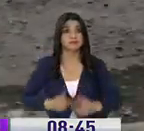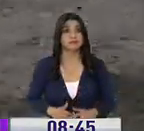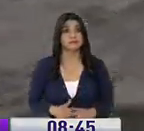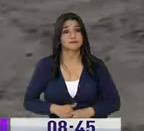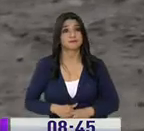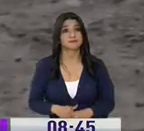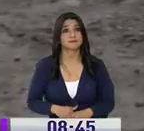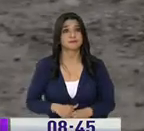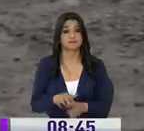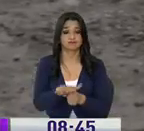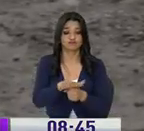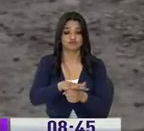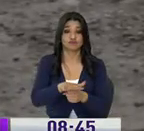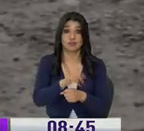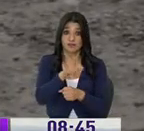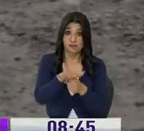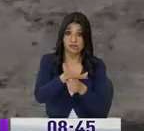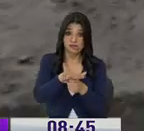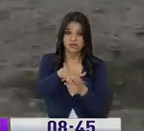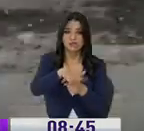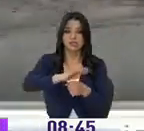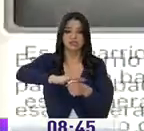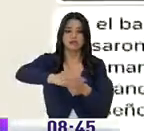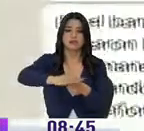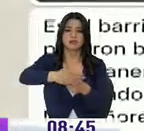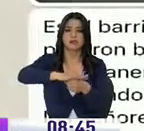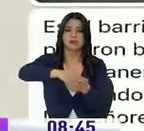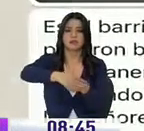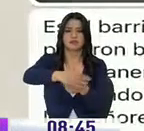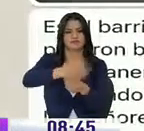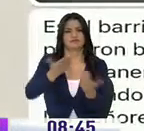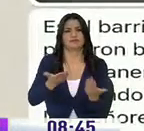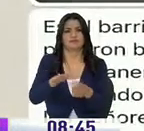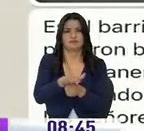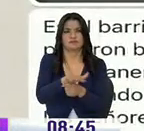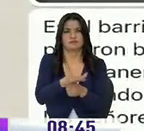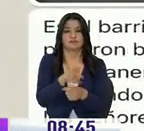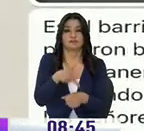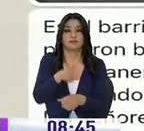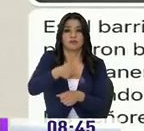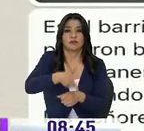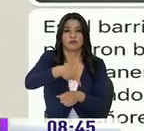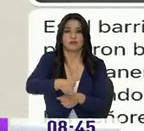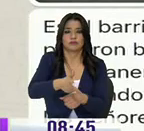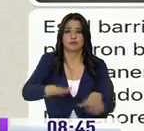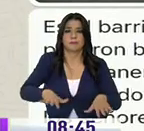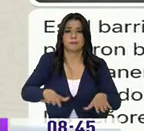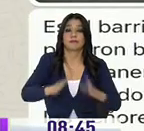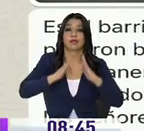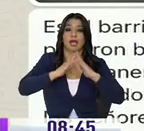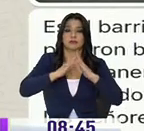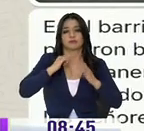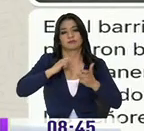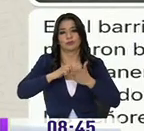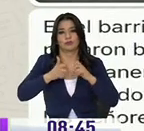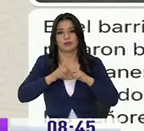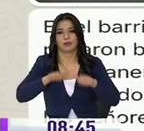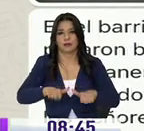Vean, bachando, si esto llaman bachar. Vean, ahí está. Y cuando pasan los carros hacen vibrar mi casa y está causando